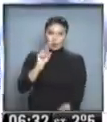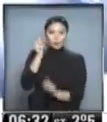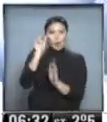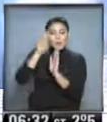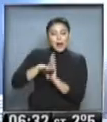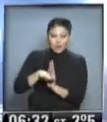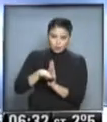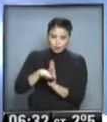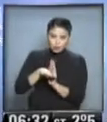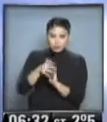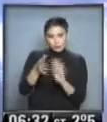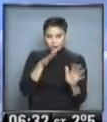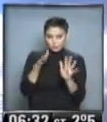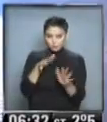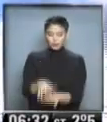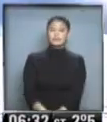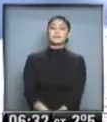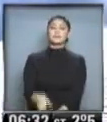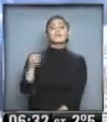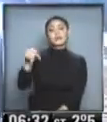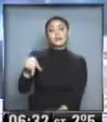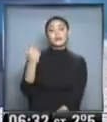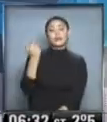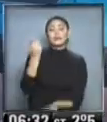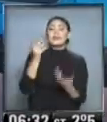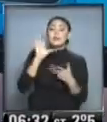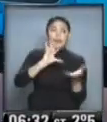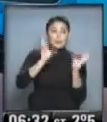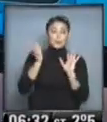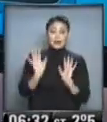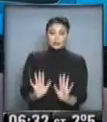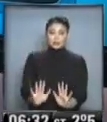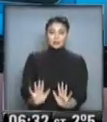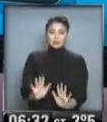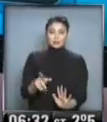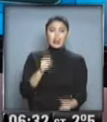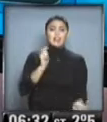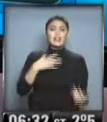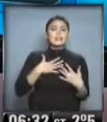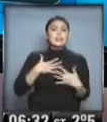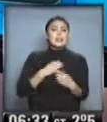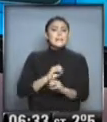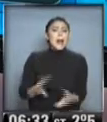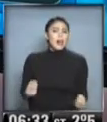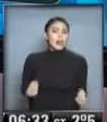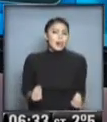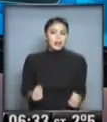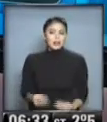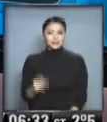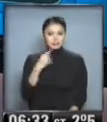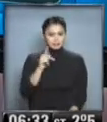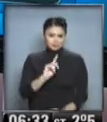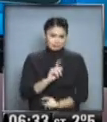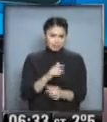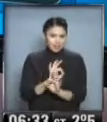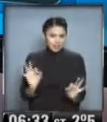1.028.4, 1.011, 1.012 es la normal. Y con esta presión atmosférica, ¿quién se puede sentir mal, Cari? Y nadie, ¿no? El